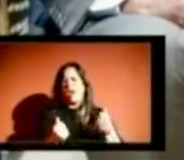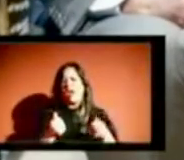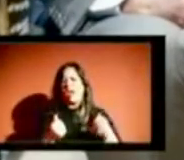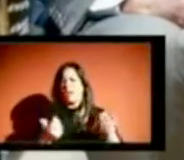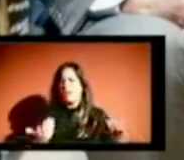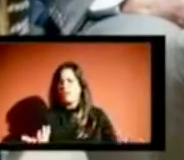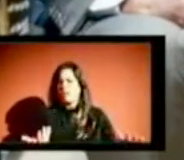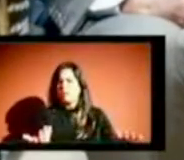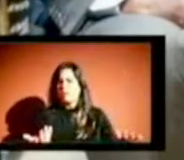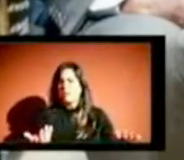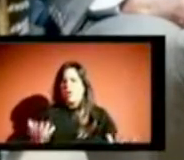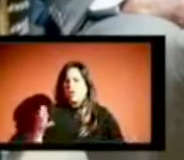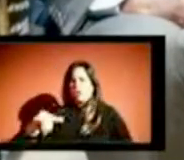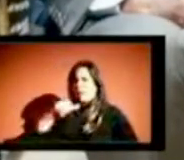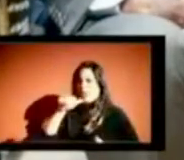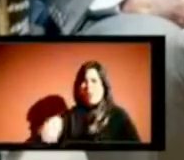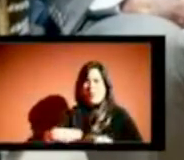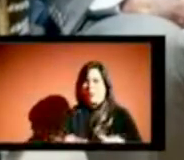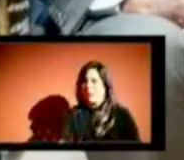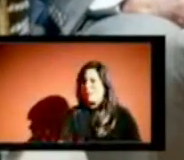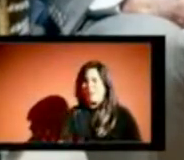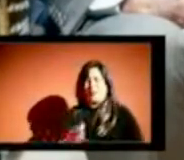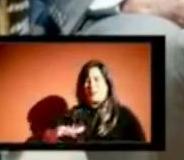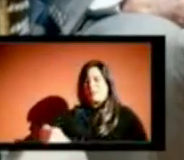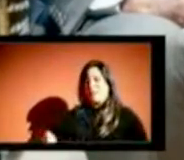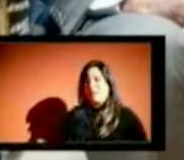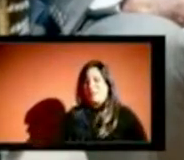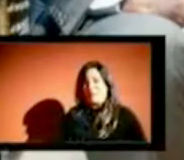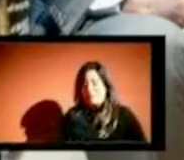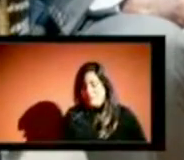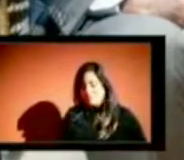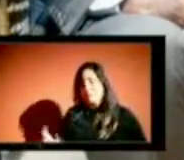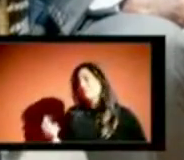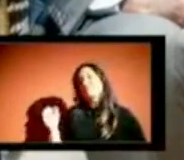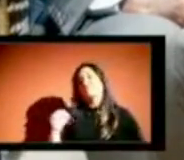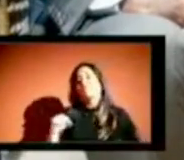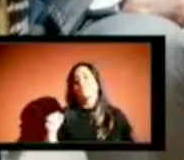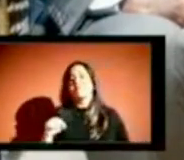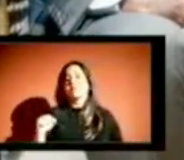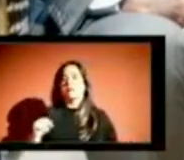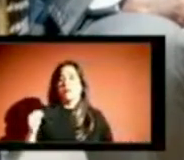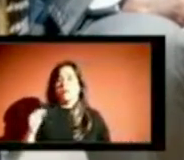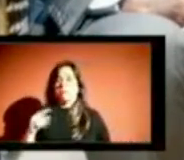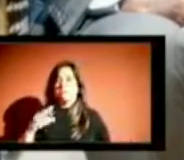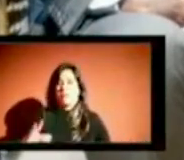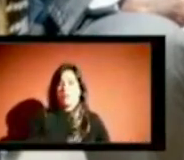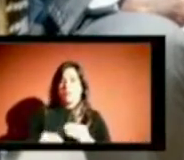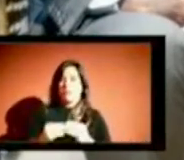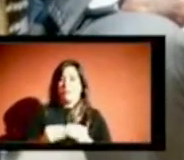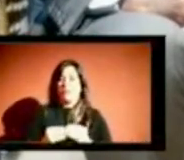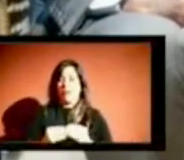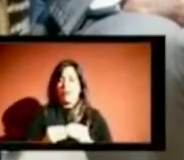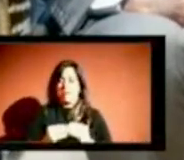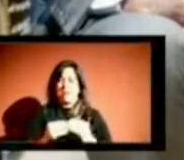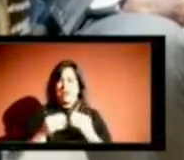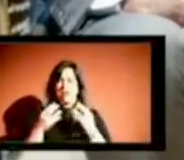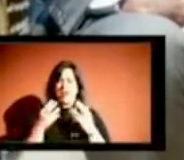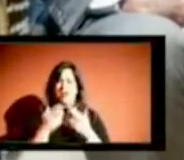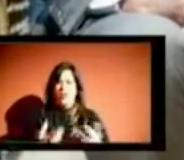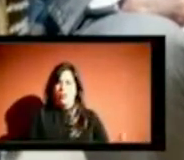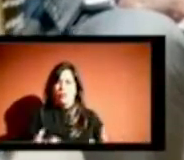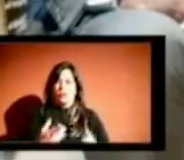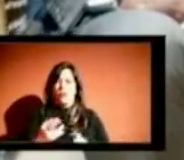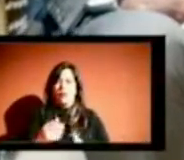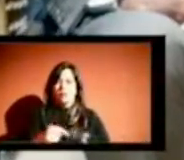embargado. No lo ha entregado. No lo ha entregado. Y sí, incluso el Código de Rentas Internas establece